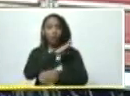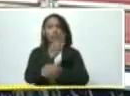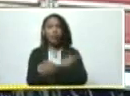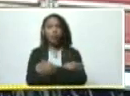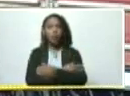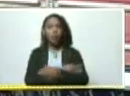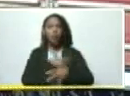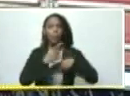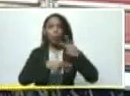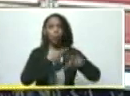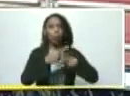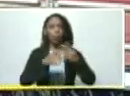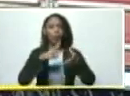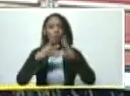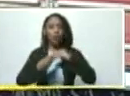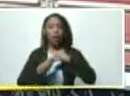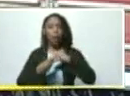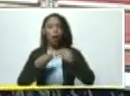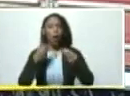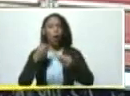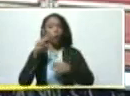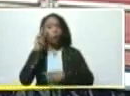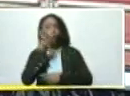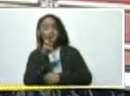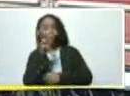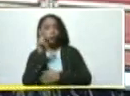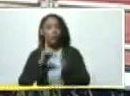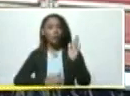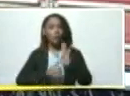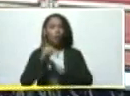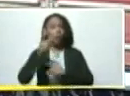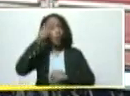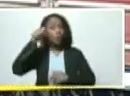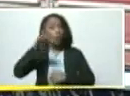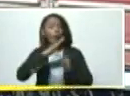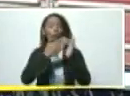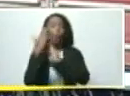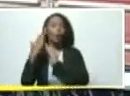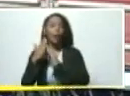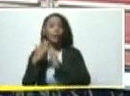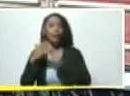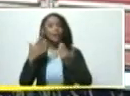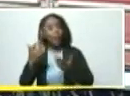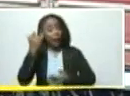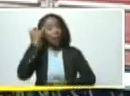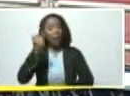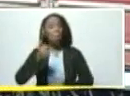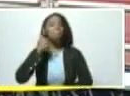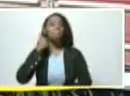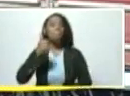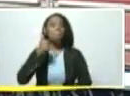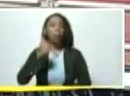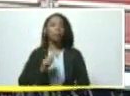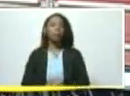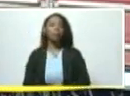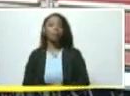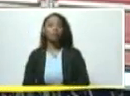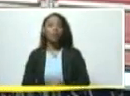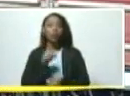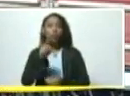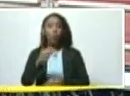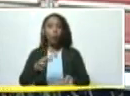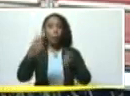fortalecimiento de la producción de los CLAT con miras al desarrollo de las ciudades comunales. ¡Qué idea tan maravillosa! Te encargo